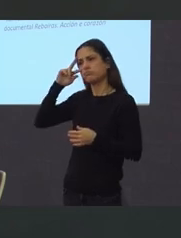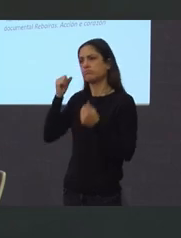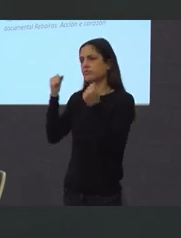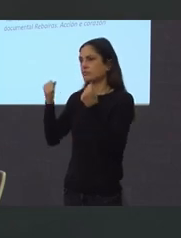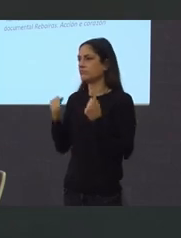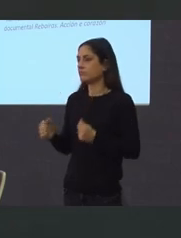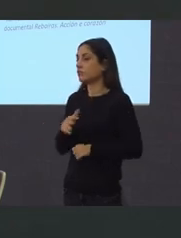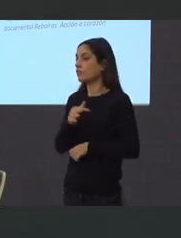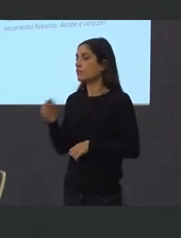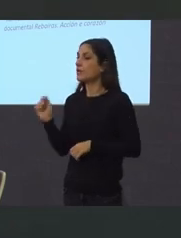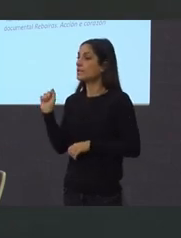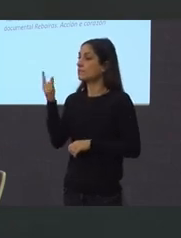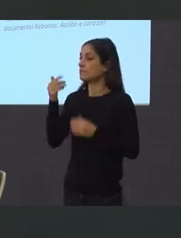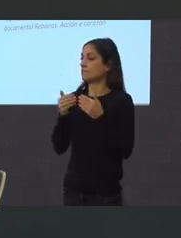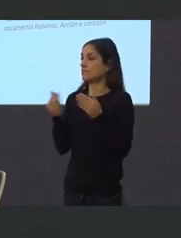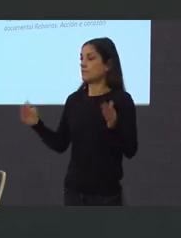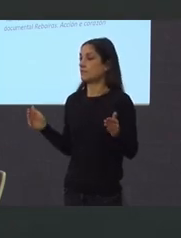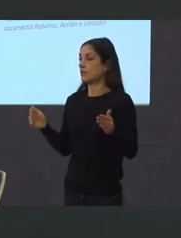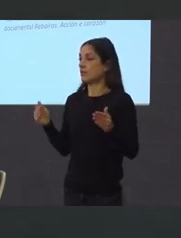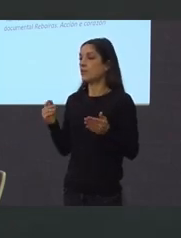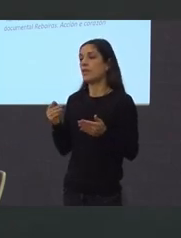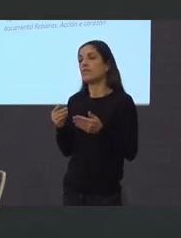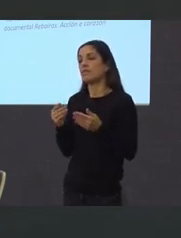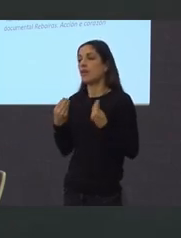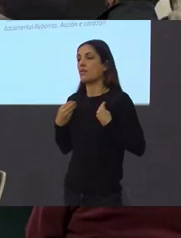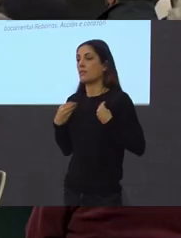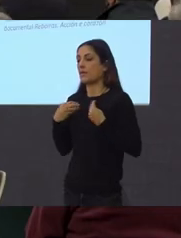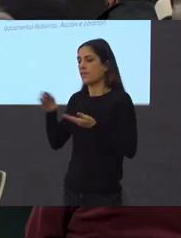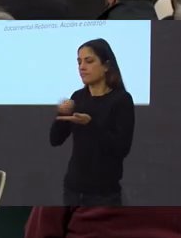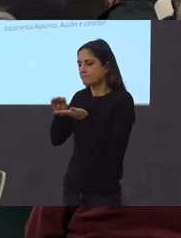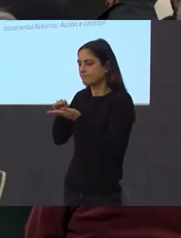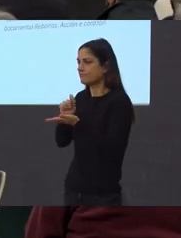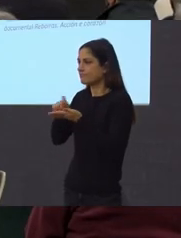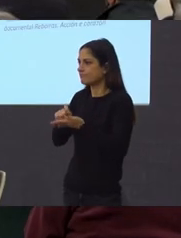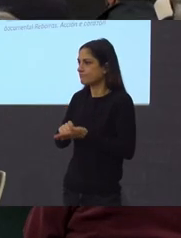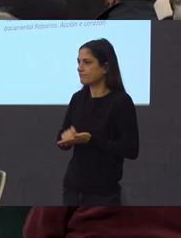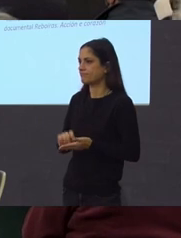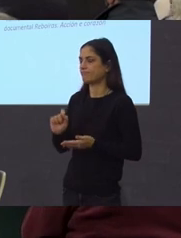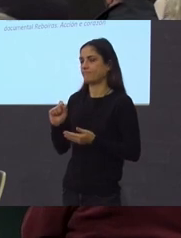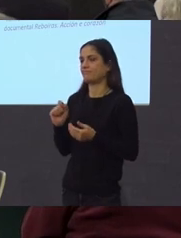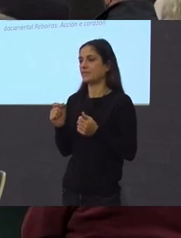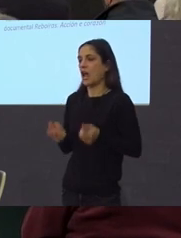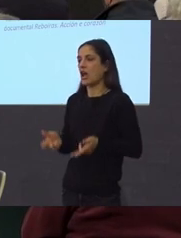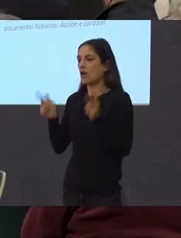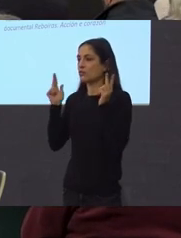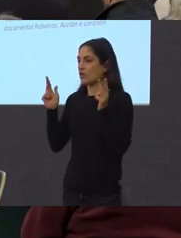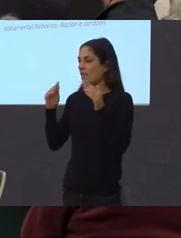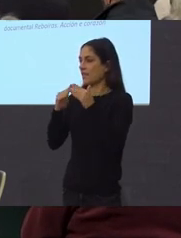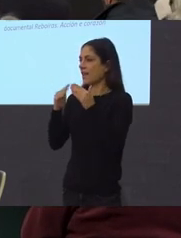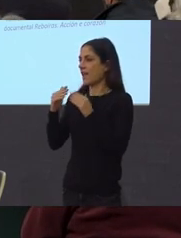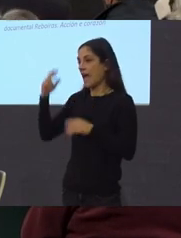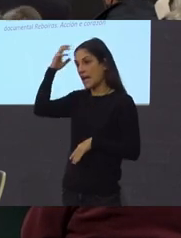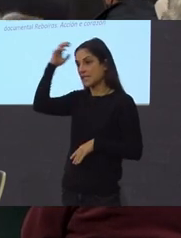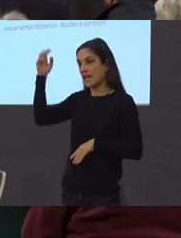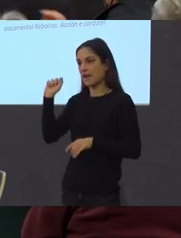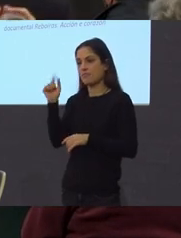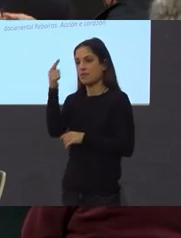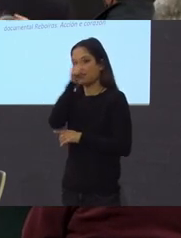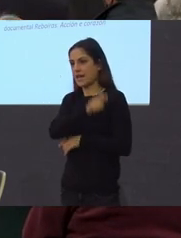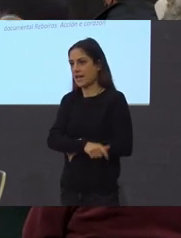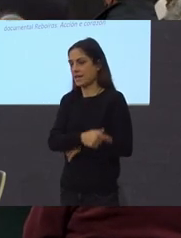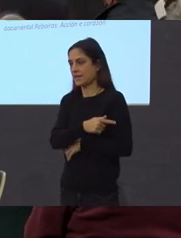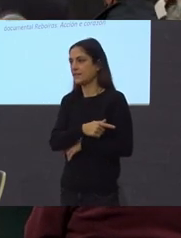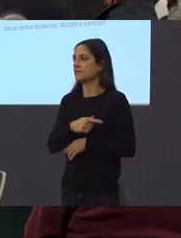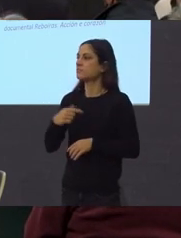dunha biografía non autorizada pola propia Casa Real, estamos falando, non? Publicada en máis de 20 anos,